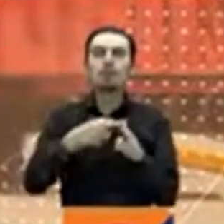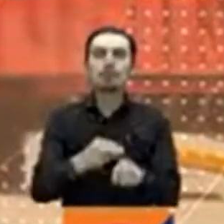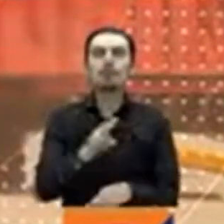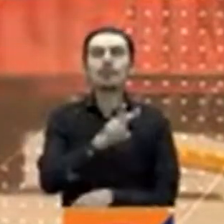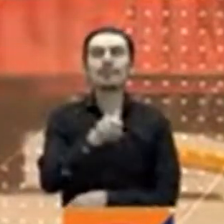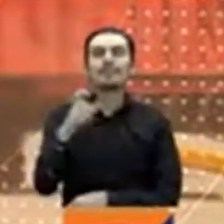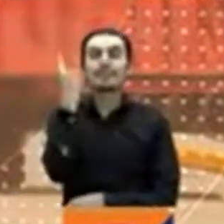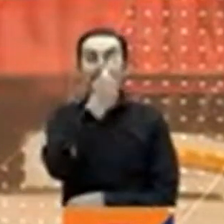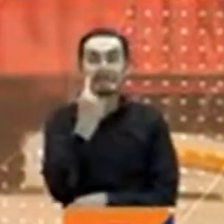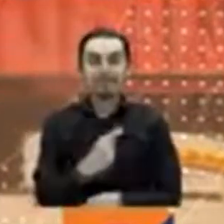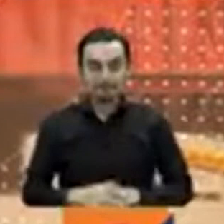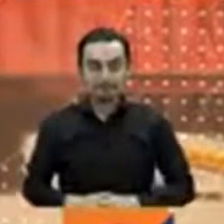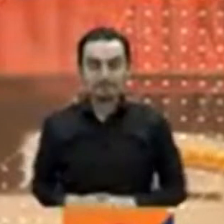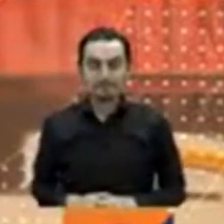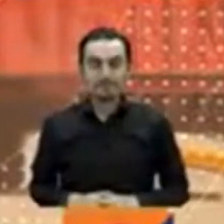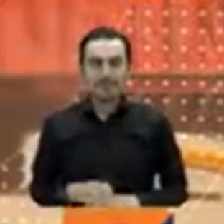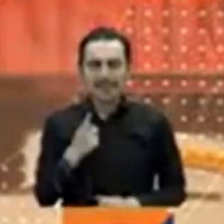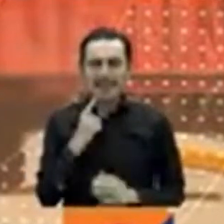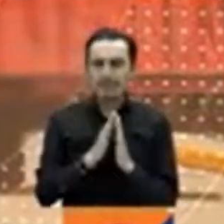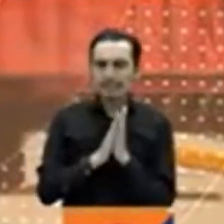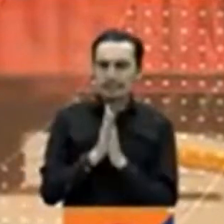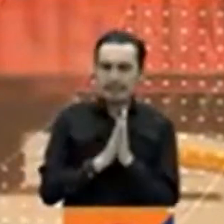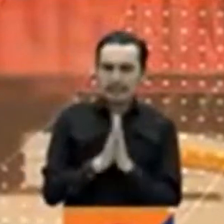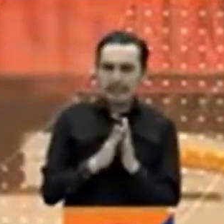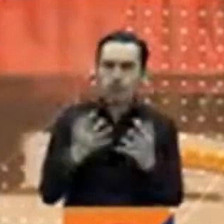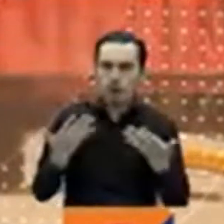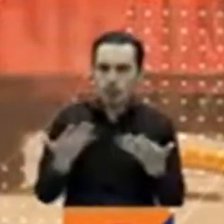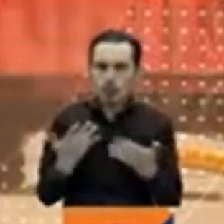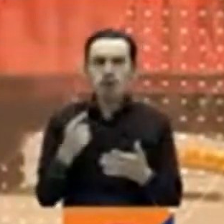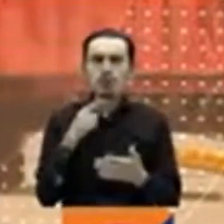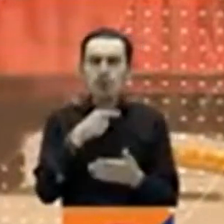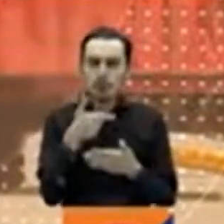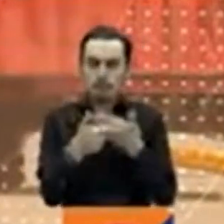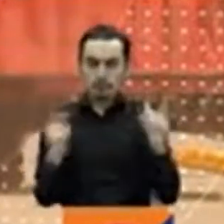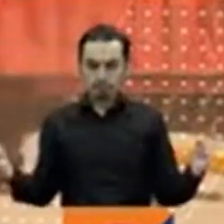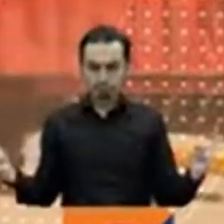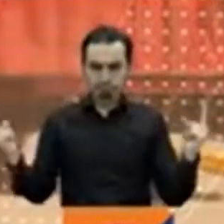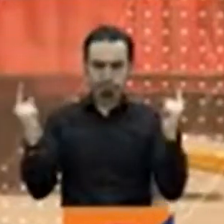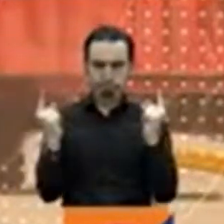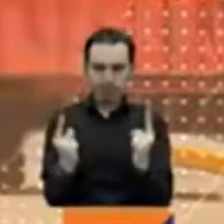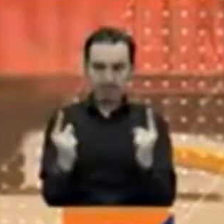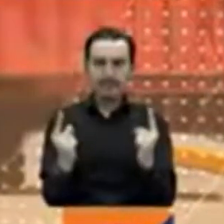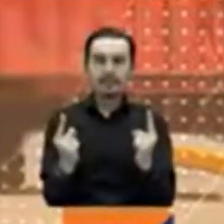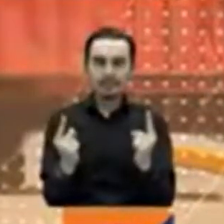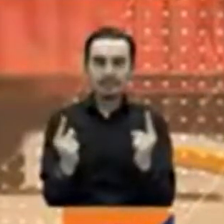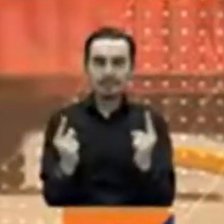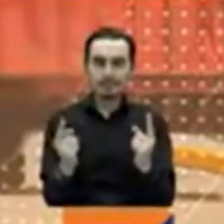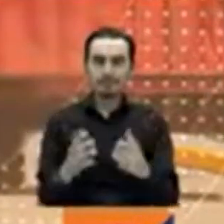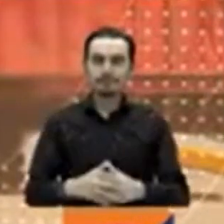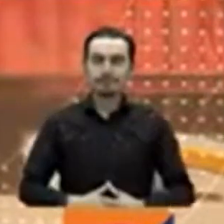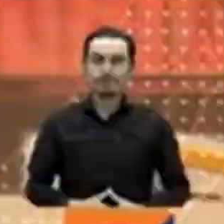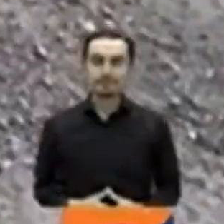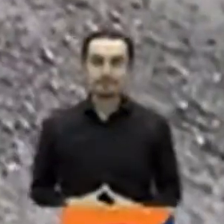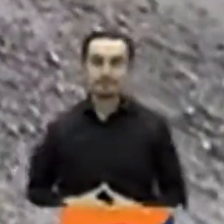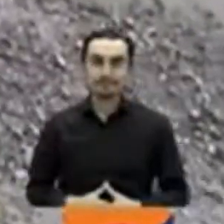26 de septiembre. La expectativa radica en si se encontrarán en ese lugar que separa a Cúcuta de San Antonio.